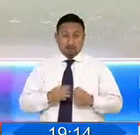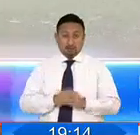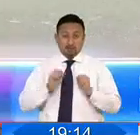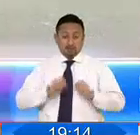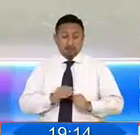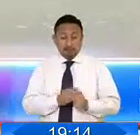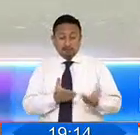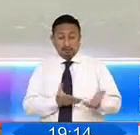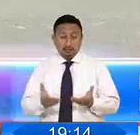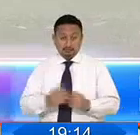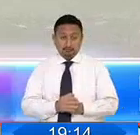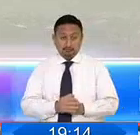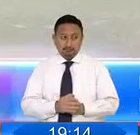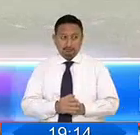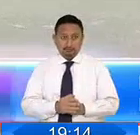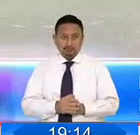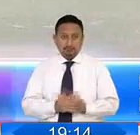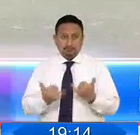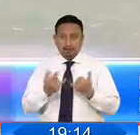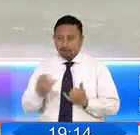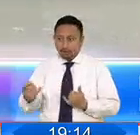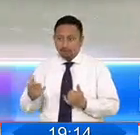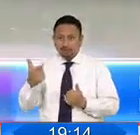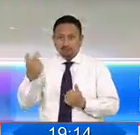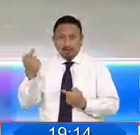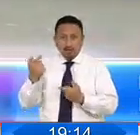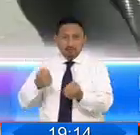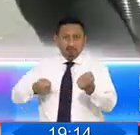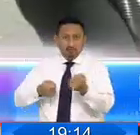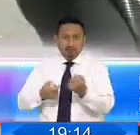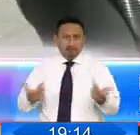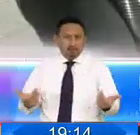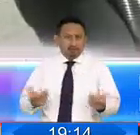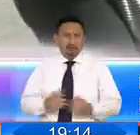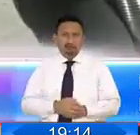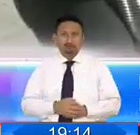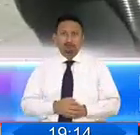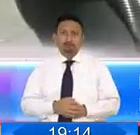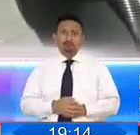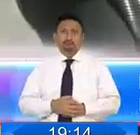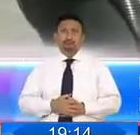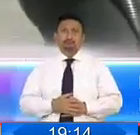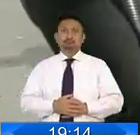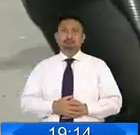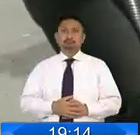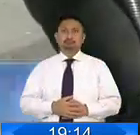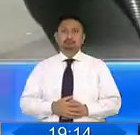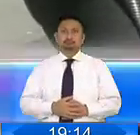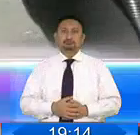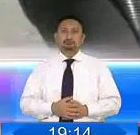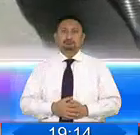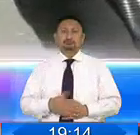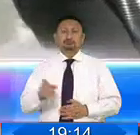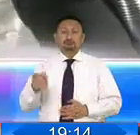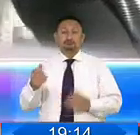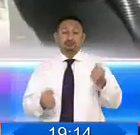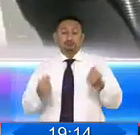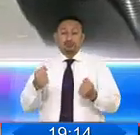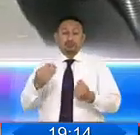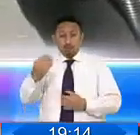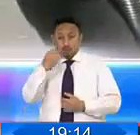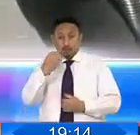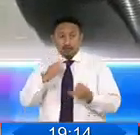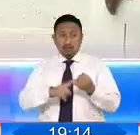y nos permiten, y ahora resulta que hay hasta armamento adentro en la cárcel. Que les revisen más a los carros de